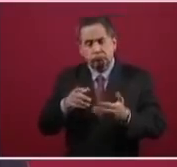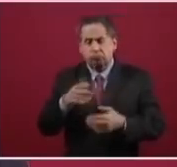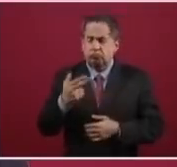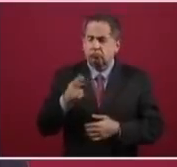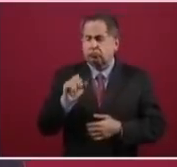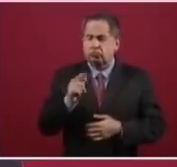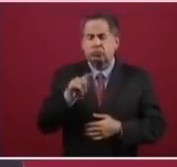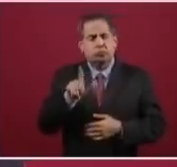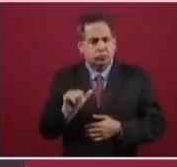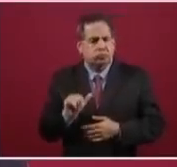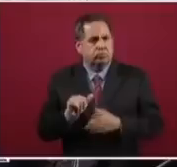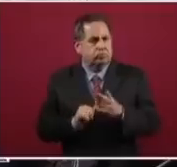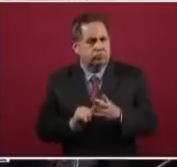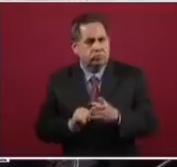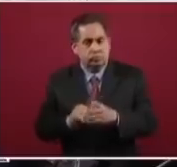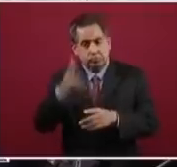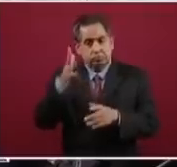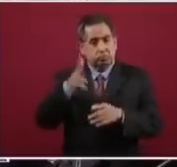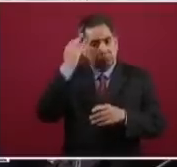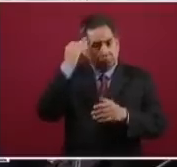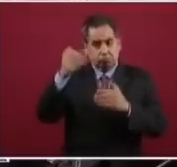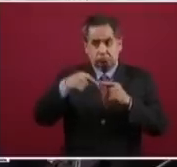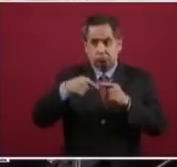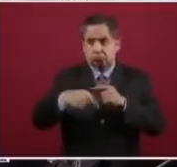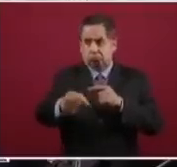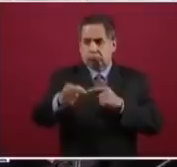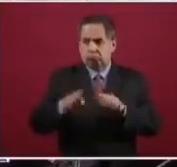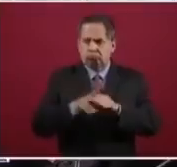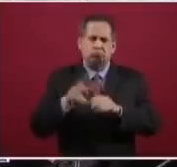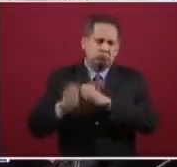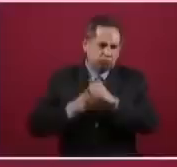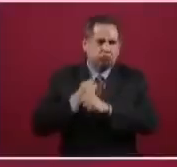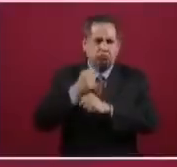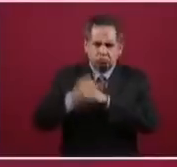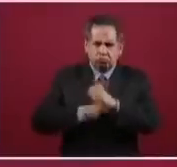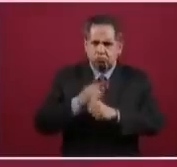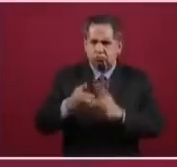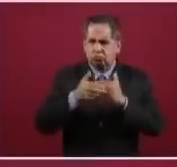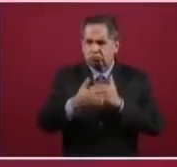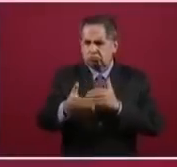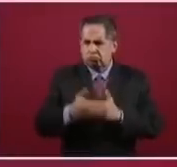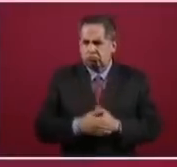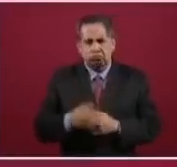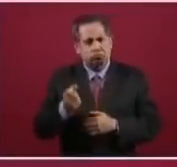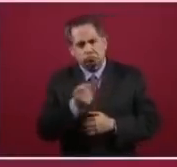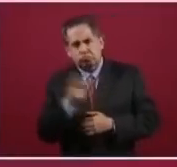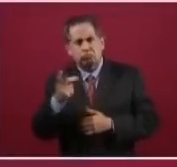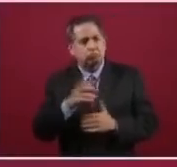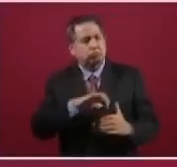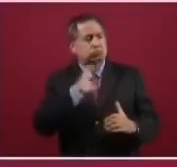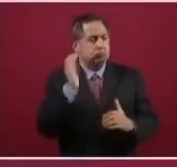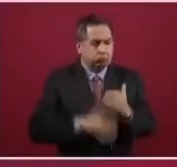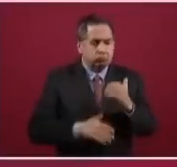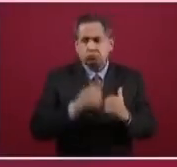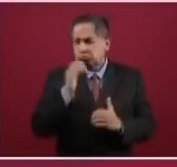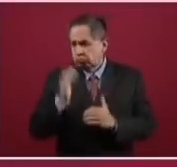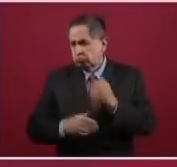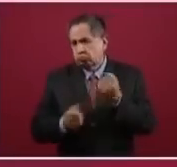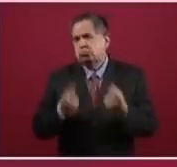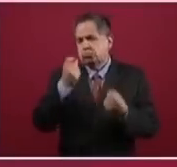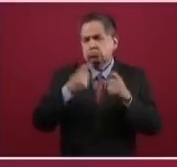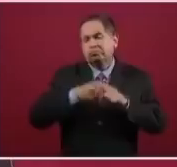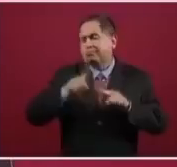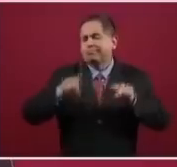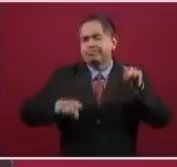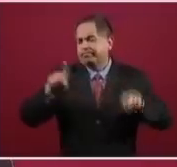parte de estos proyectos son de largo alcance van a tardar algunos años algunos se acaban más pronto que que otros pero si